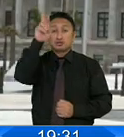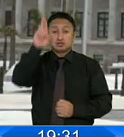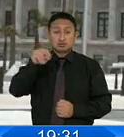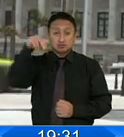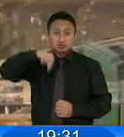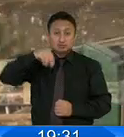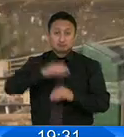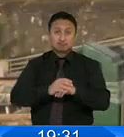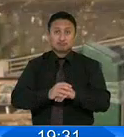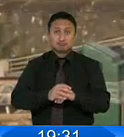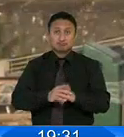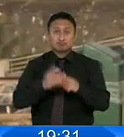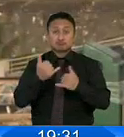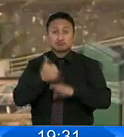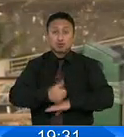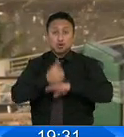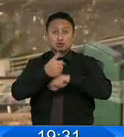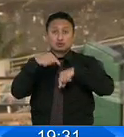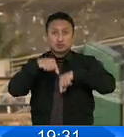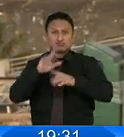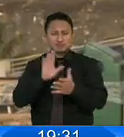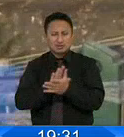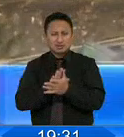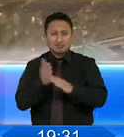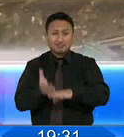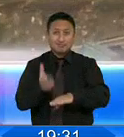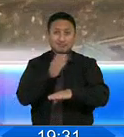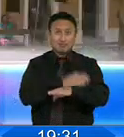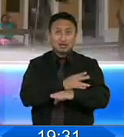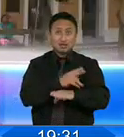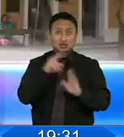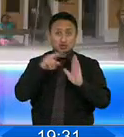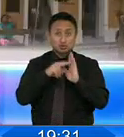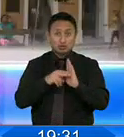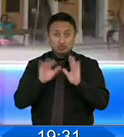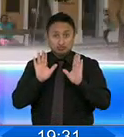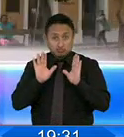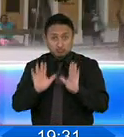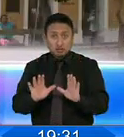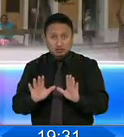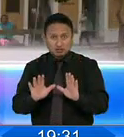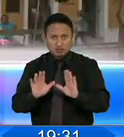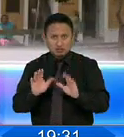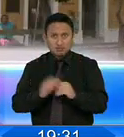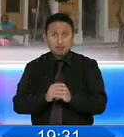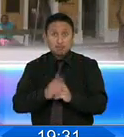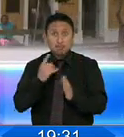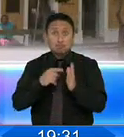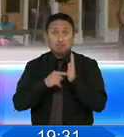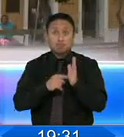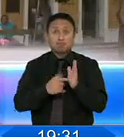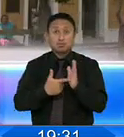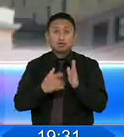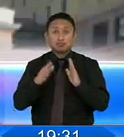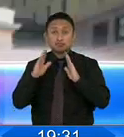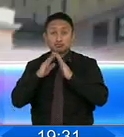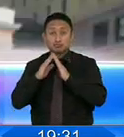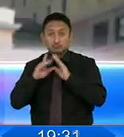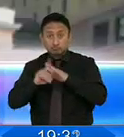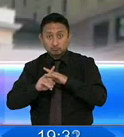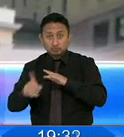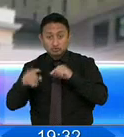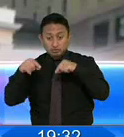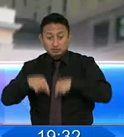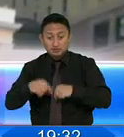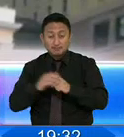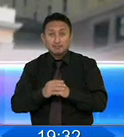relajar moderadamente las medidas que fueron implementadas para frenar el COVID-19, como la suspensión del toque de queda, así como la apertura